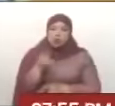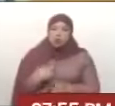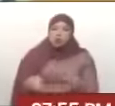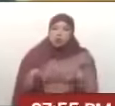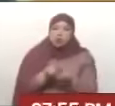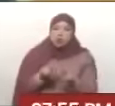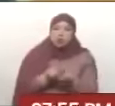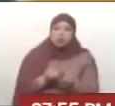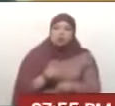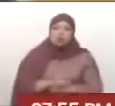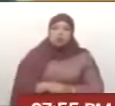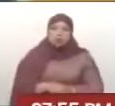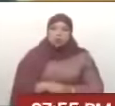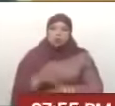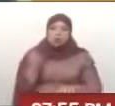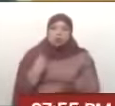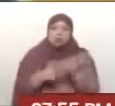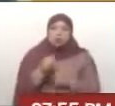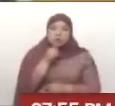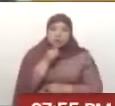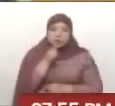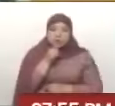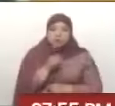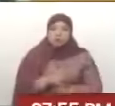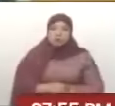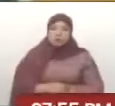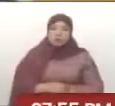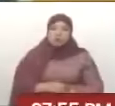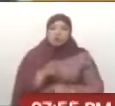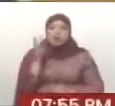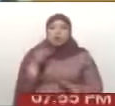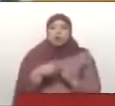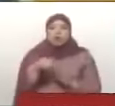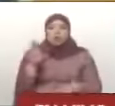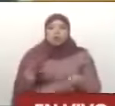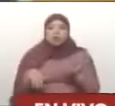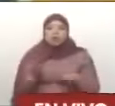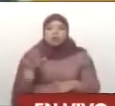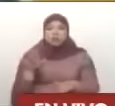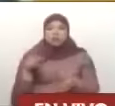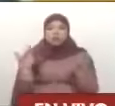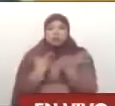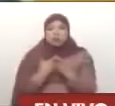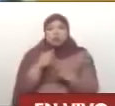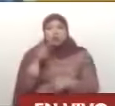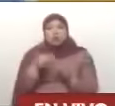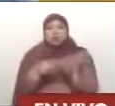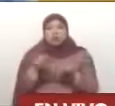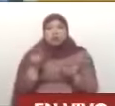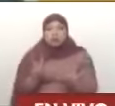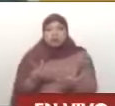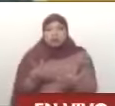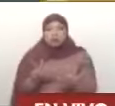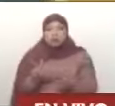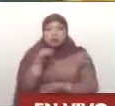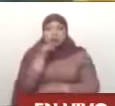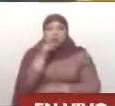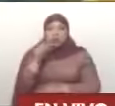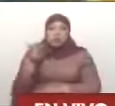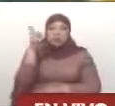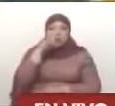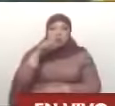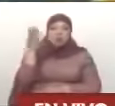igualito, con bandas criminales. En las guarimbas del 2014, en las guarimbas del 2017 y el año